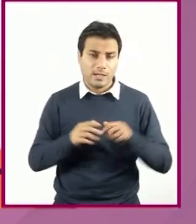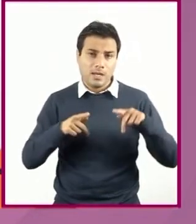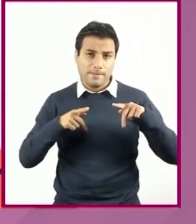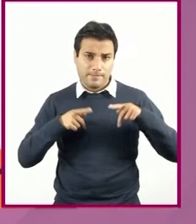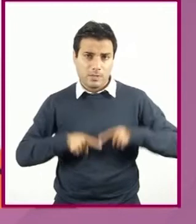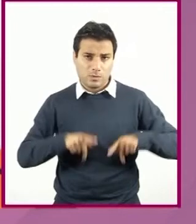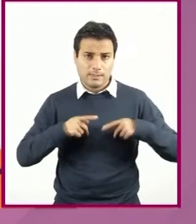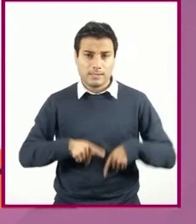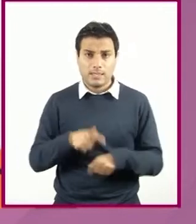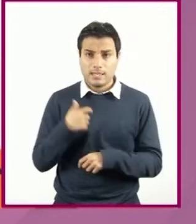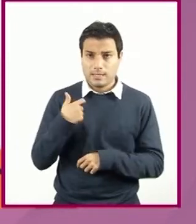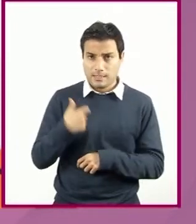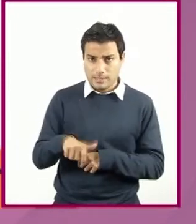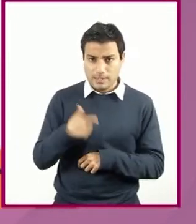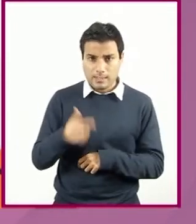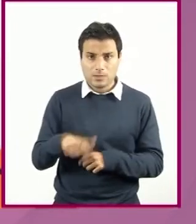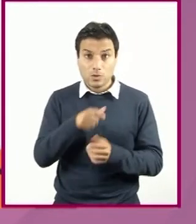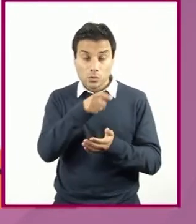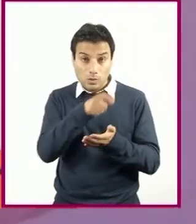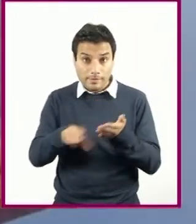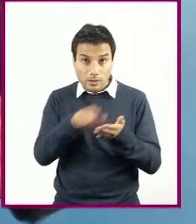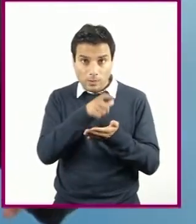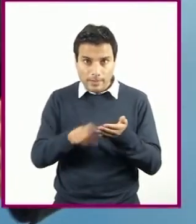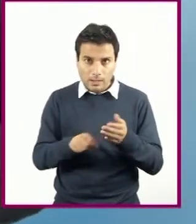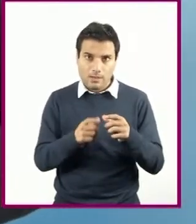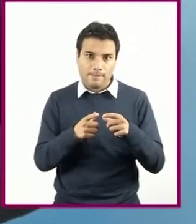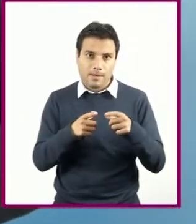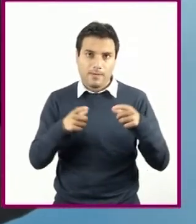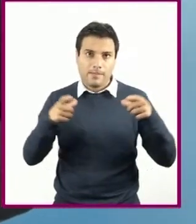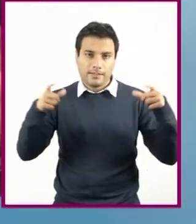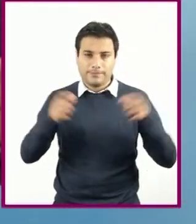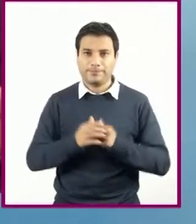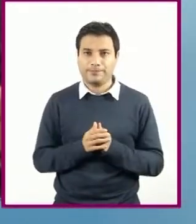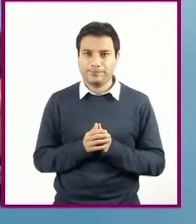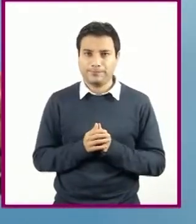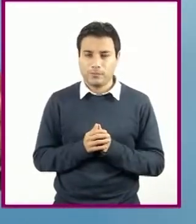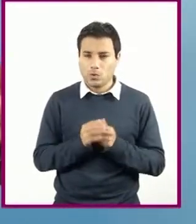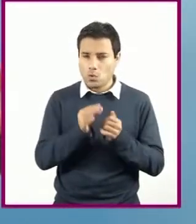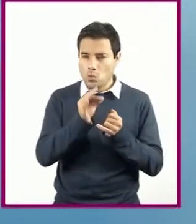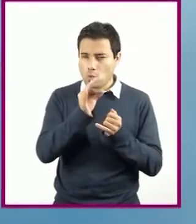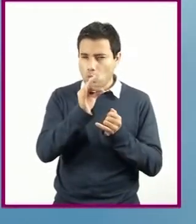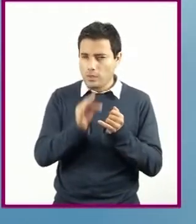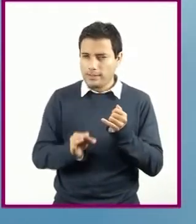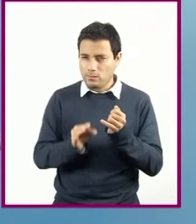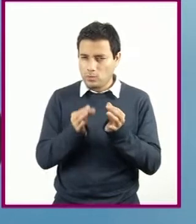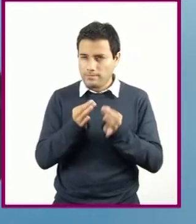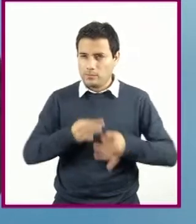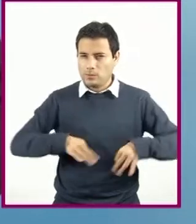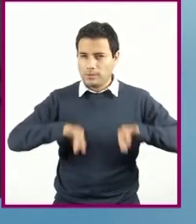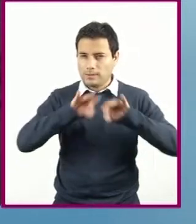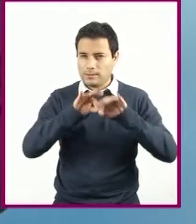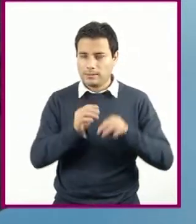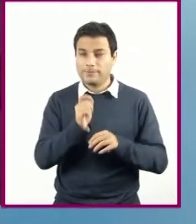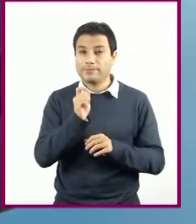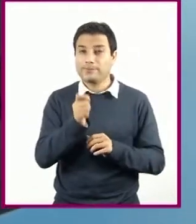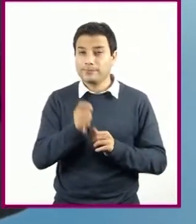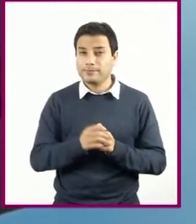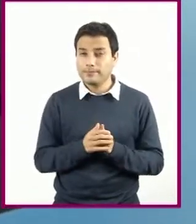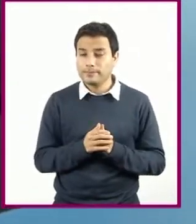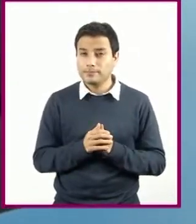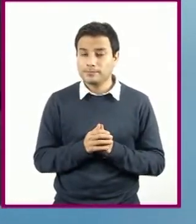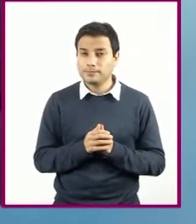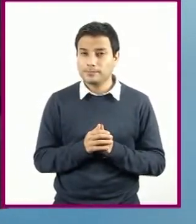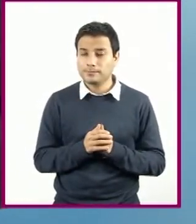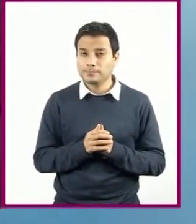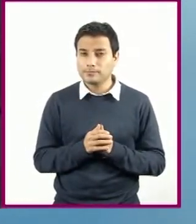ricas creció sin precedente. Por último, y no menos importante, es la estrecha